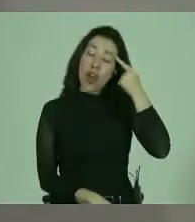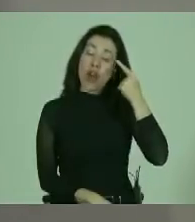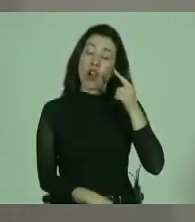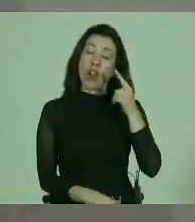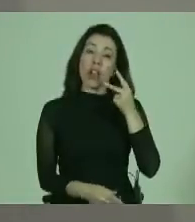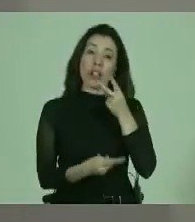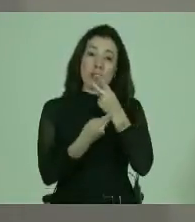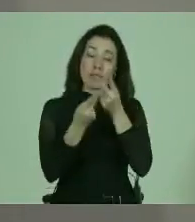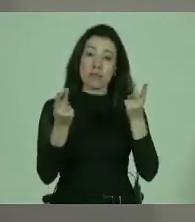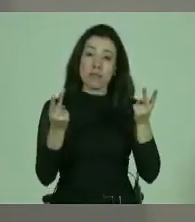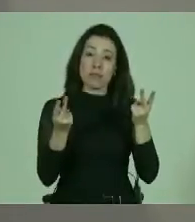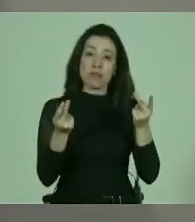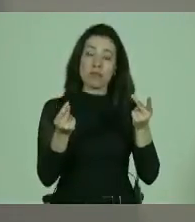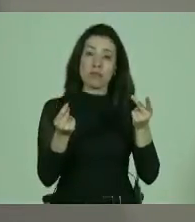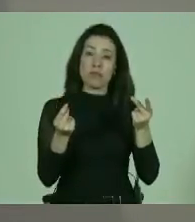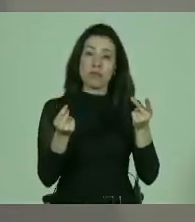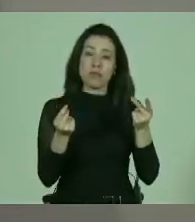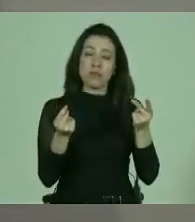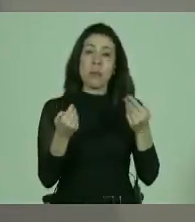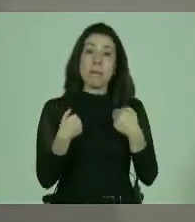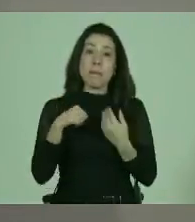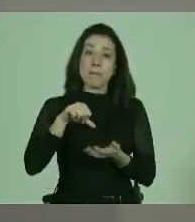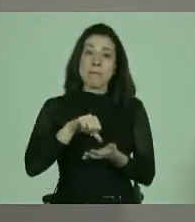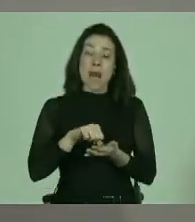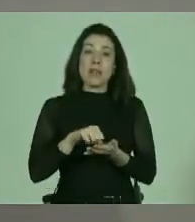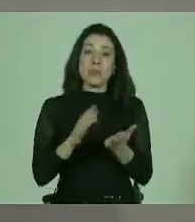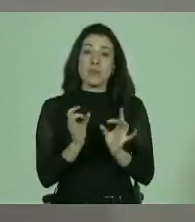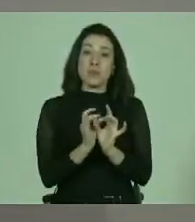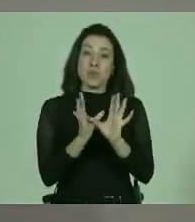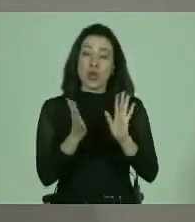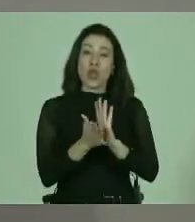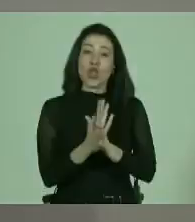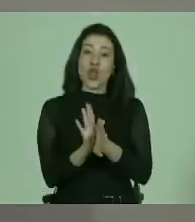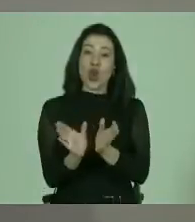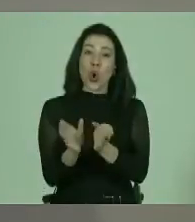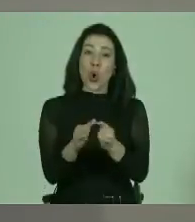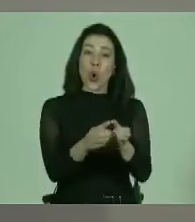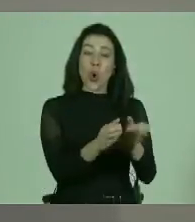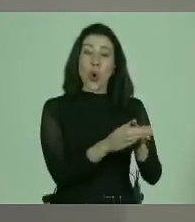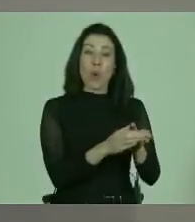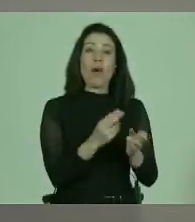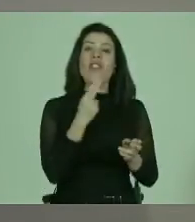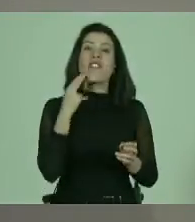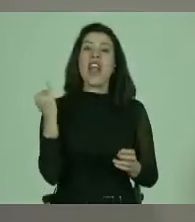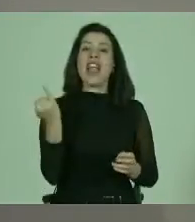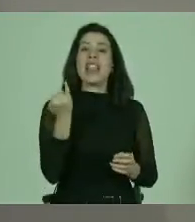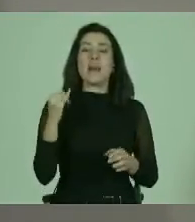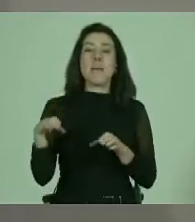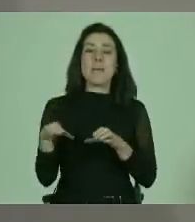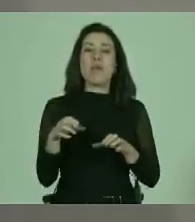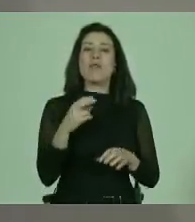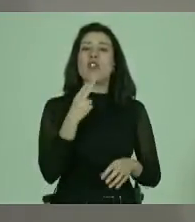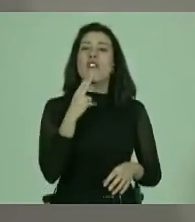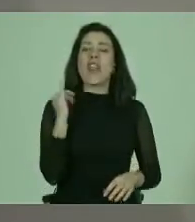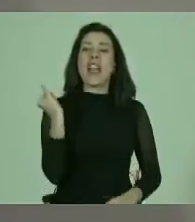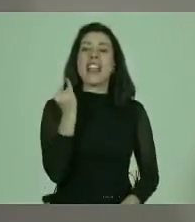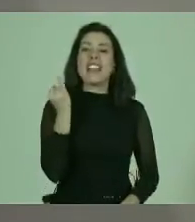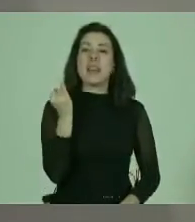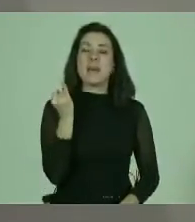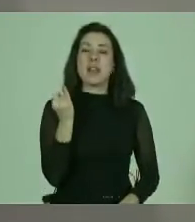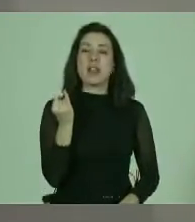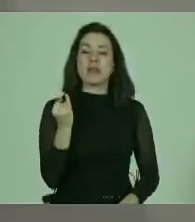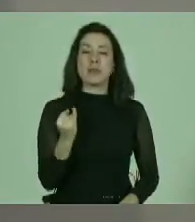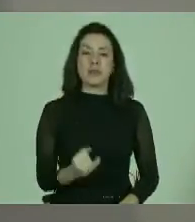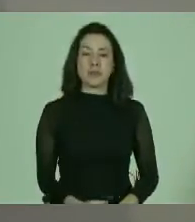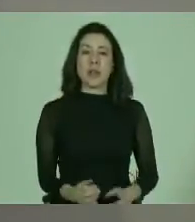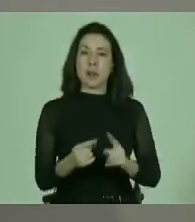de manera mi país muy vivida todos los grupos de vida independiente todos los movimientos de vida independientes que son muy